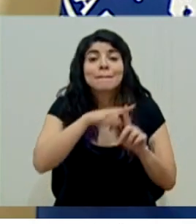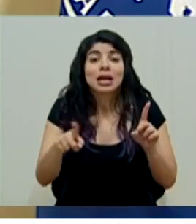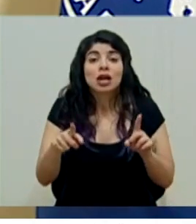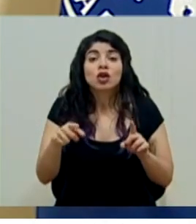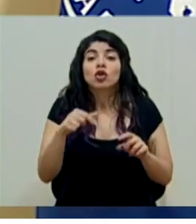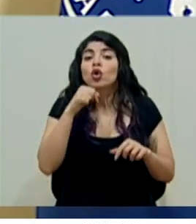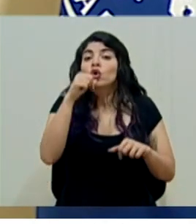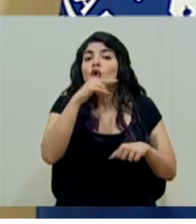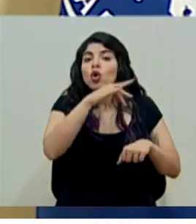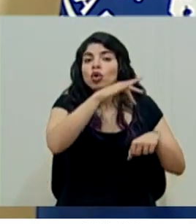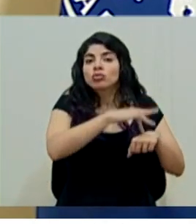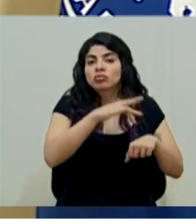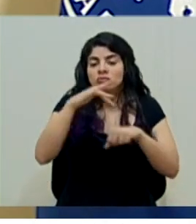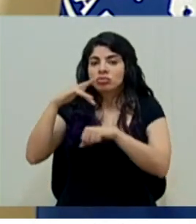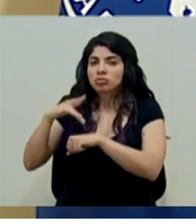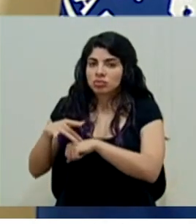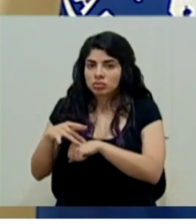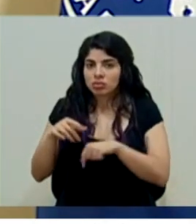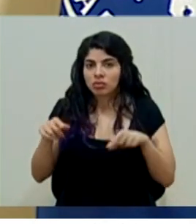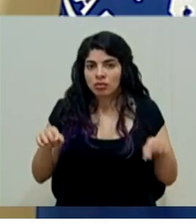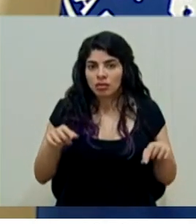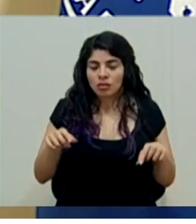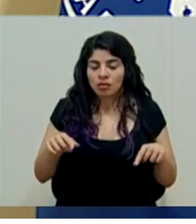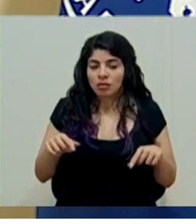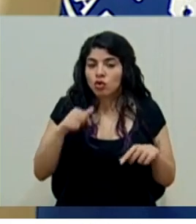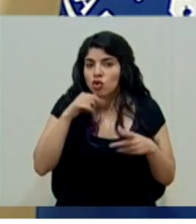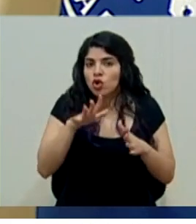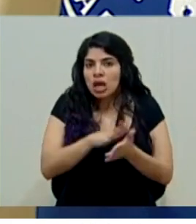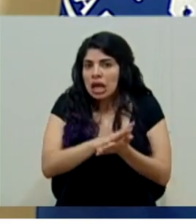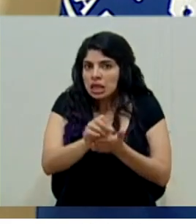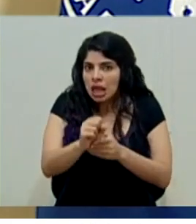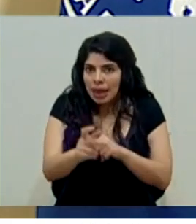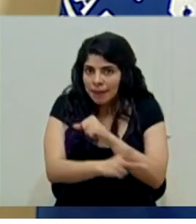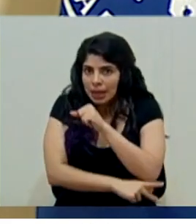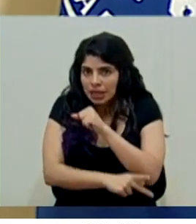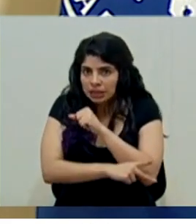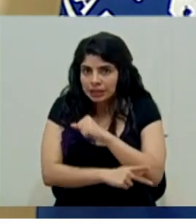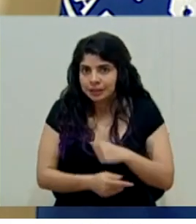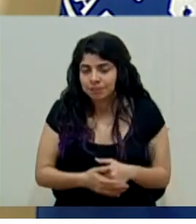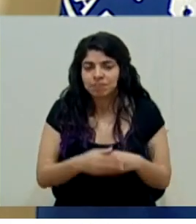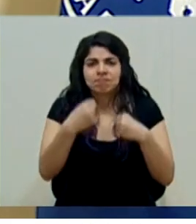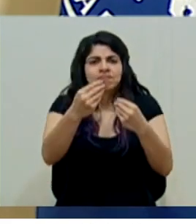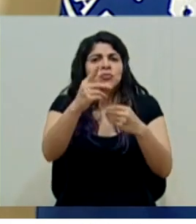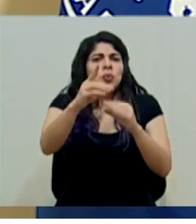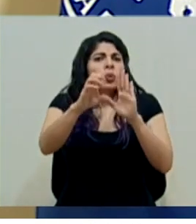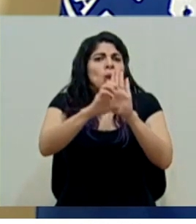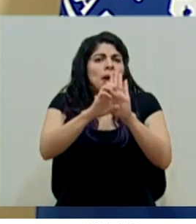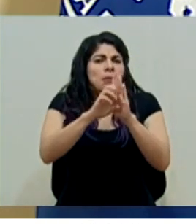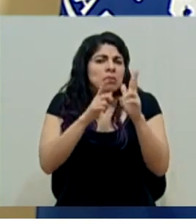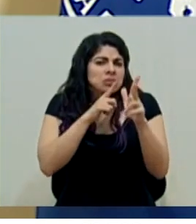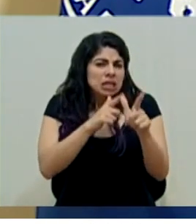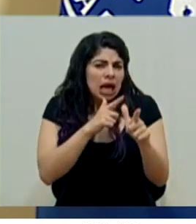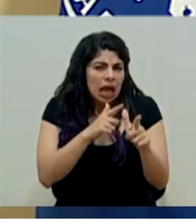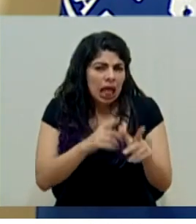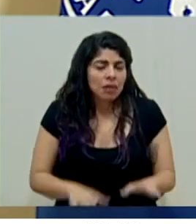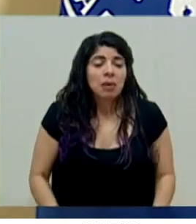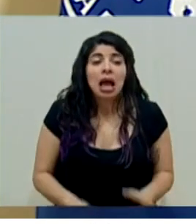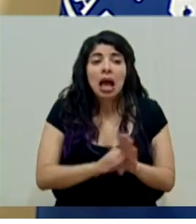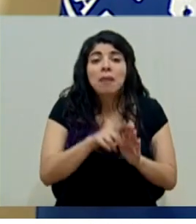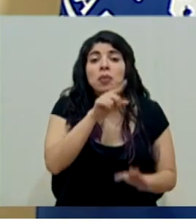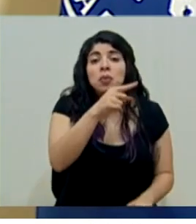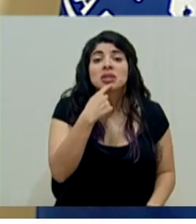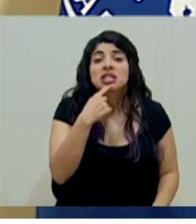costa también de profundizar un daño a este país. Pongo un ejemplo radical. Si usted me dice, ¿está